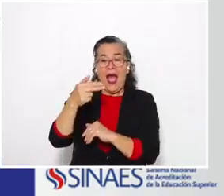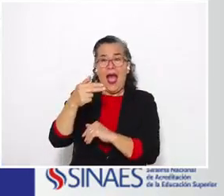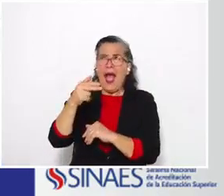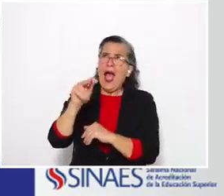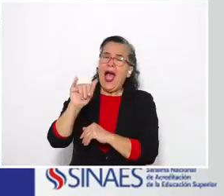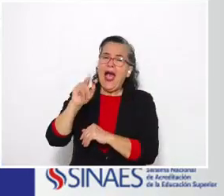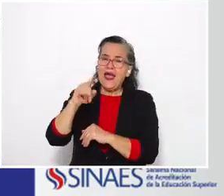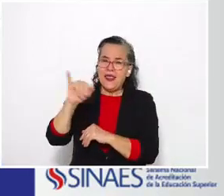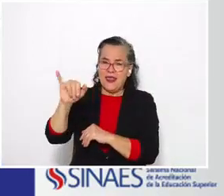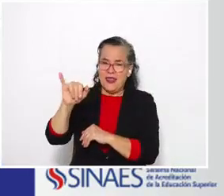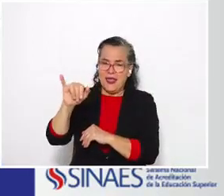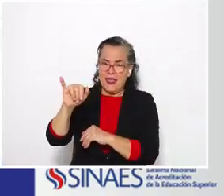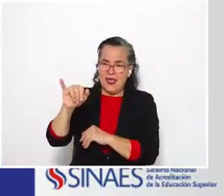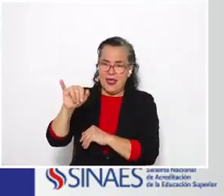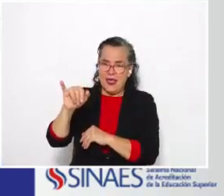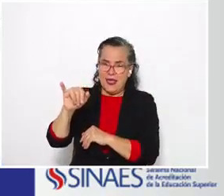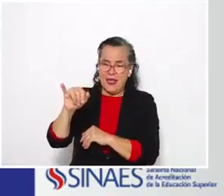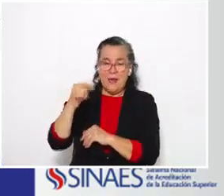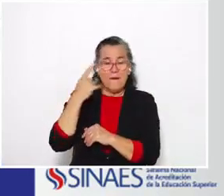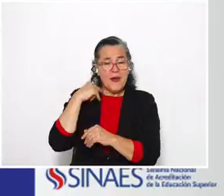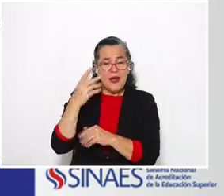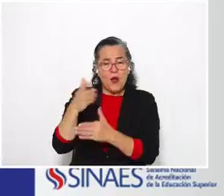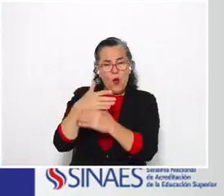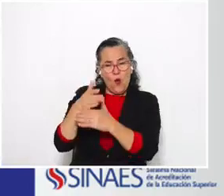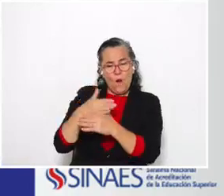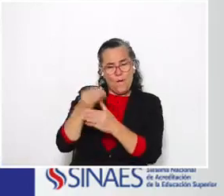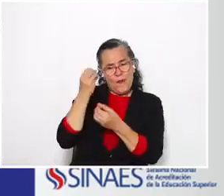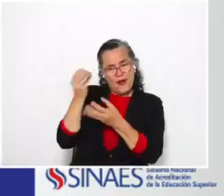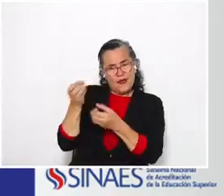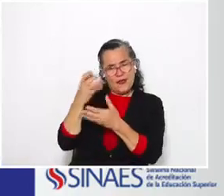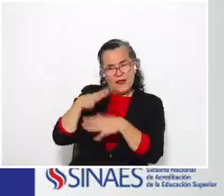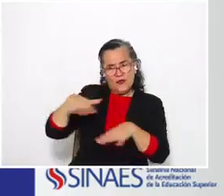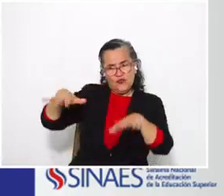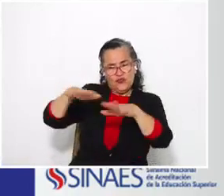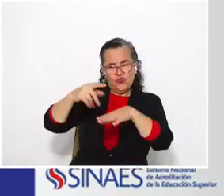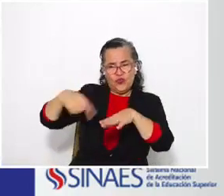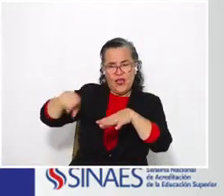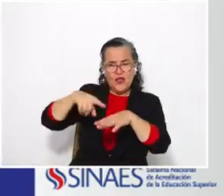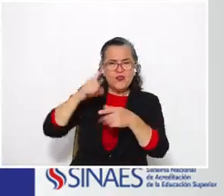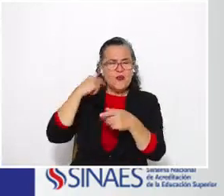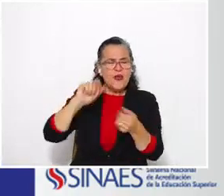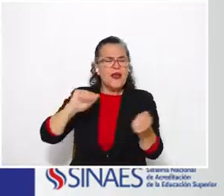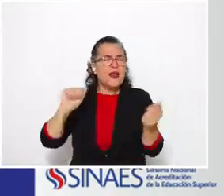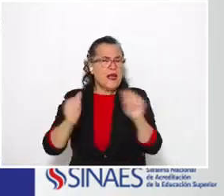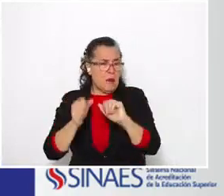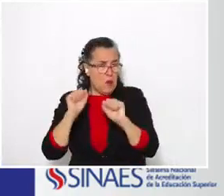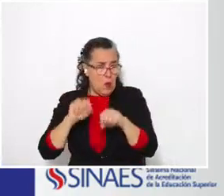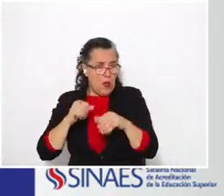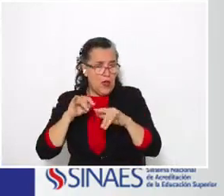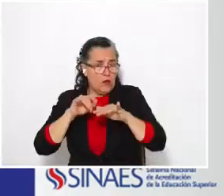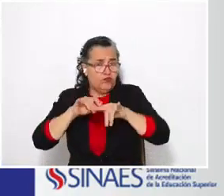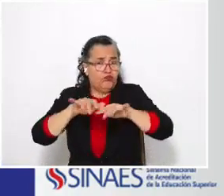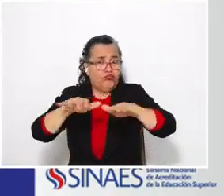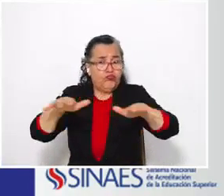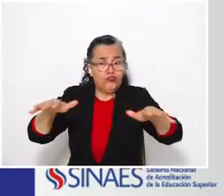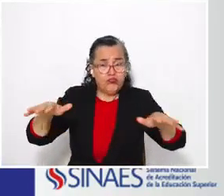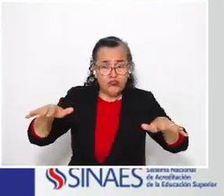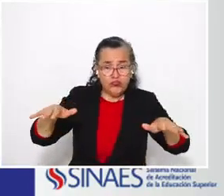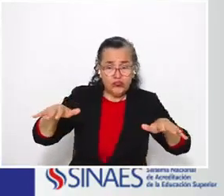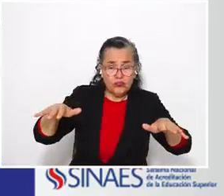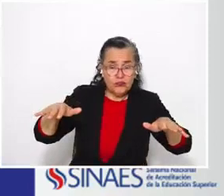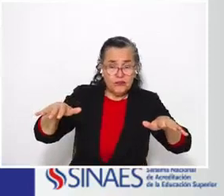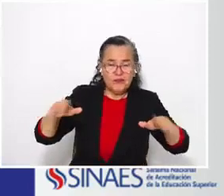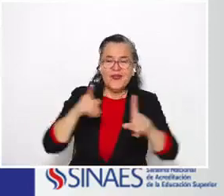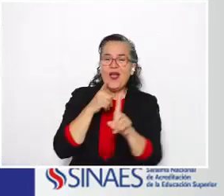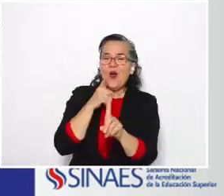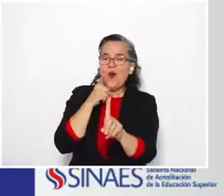compartiéramos con ellos nuestros conocimientos y ver cómo el cambio se podía dar. Ahí está el